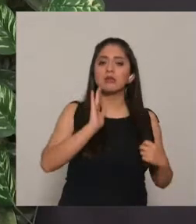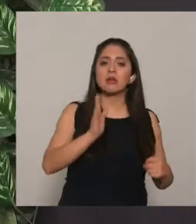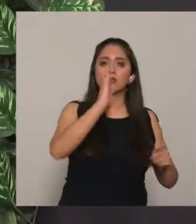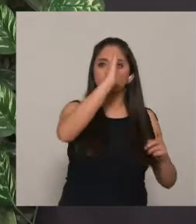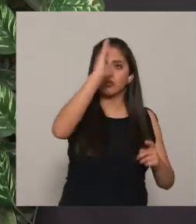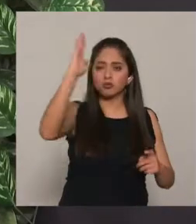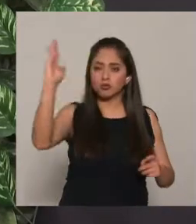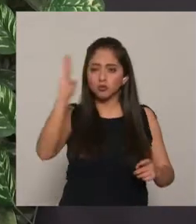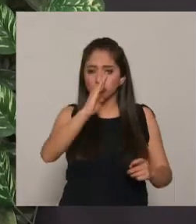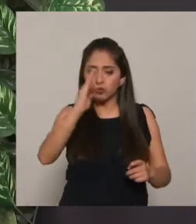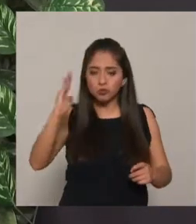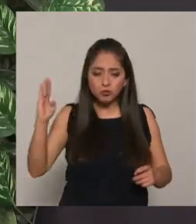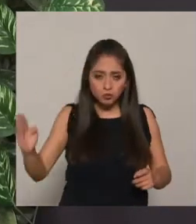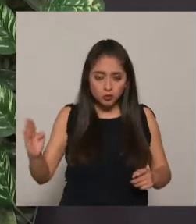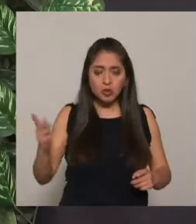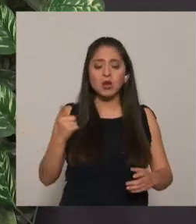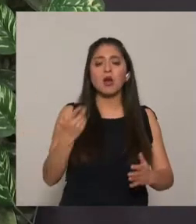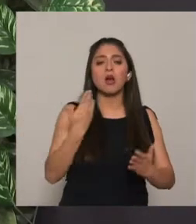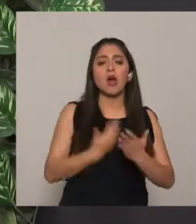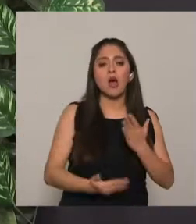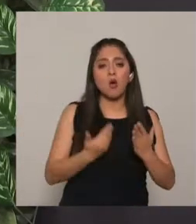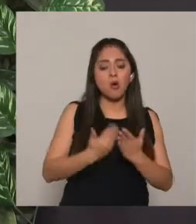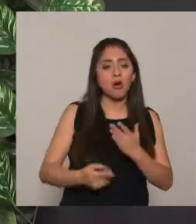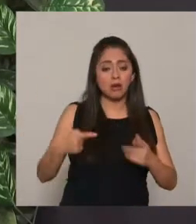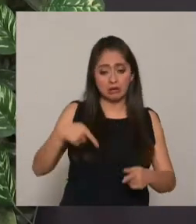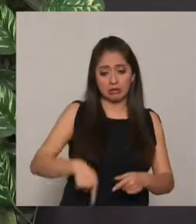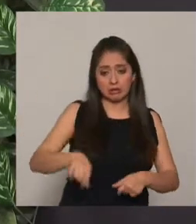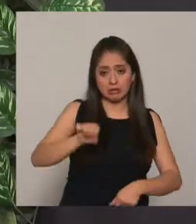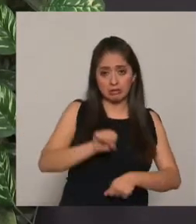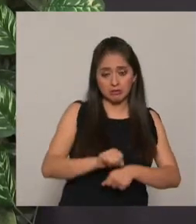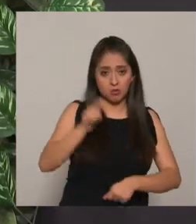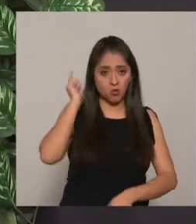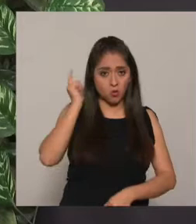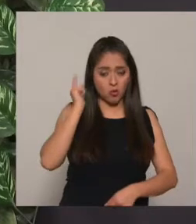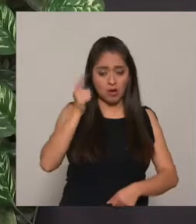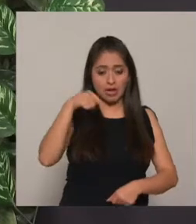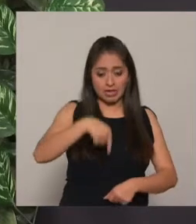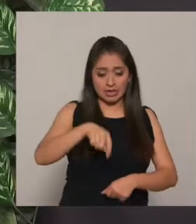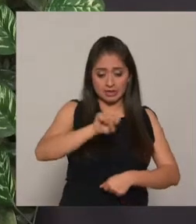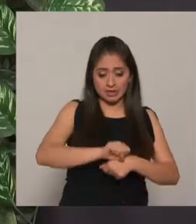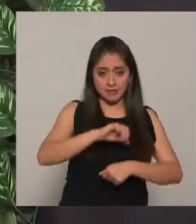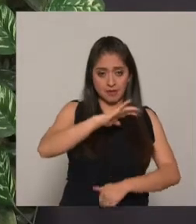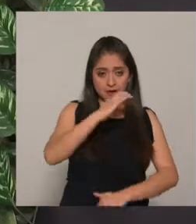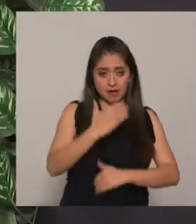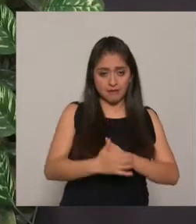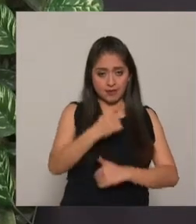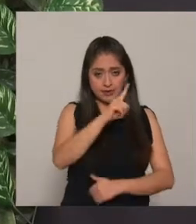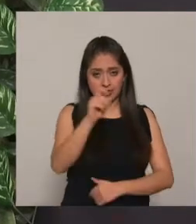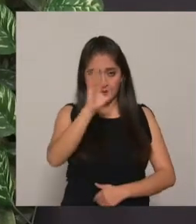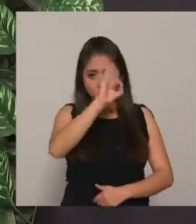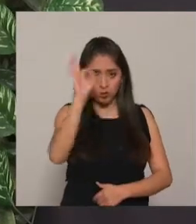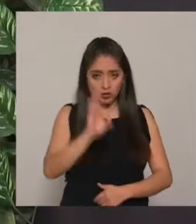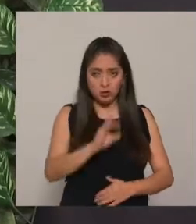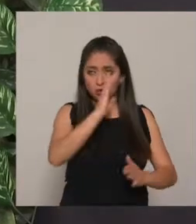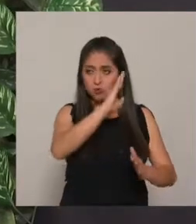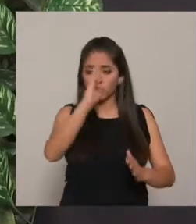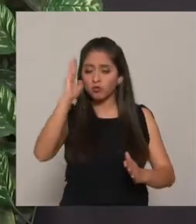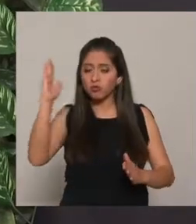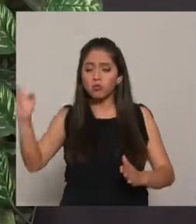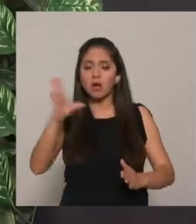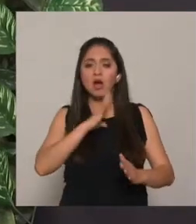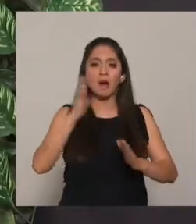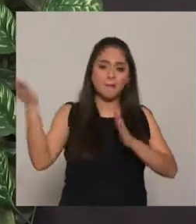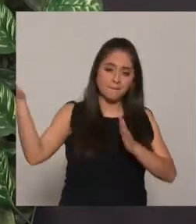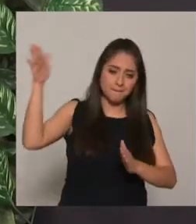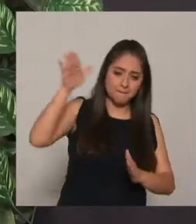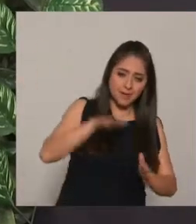acervo. Actualmente espero que esta semana concluir el 100% habilitado el acervo que estaba dañado. ¿Ya al 100%? Sí, al